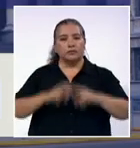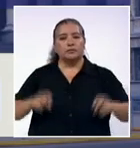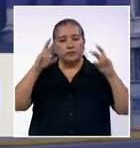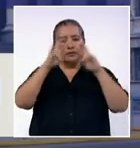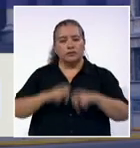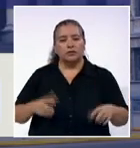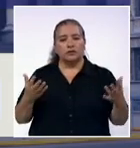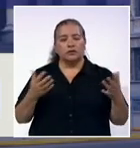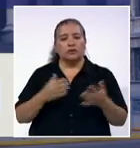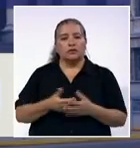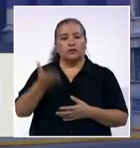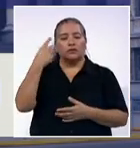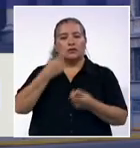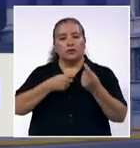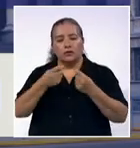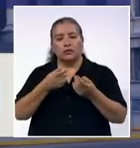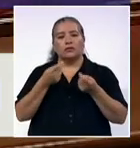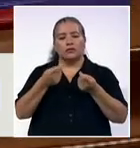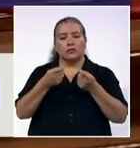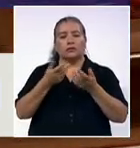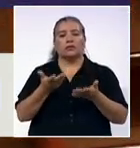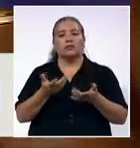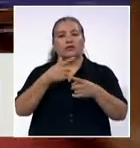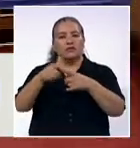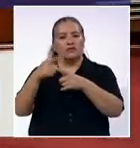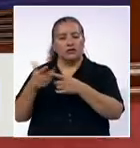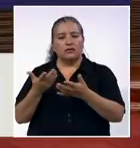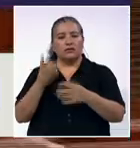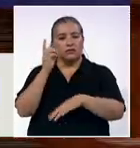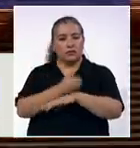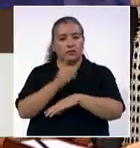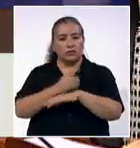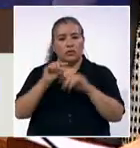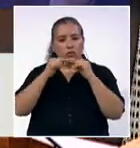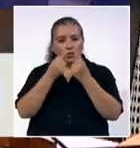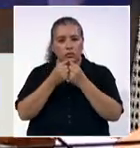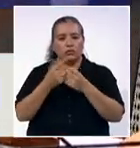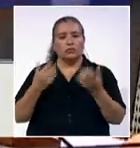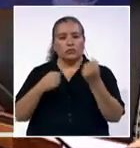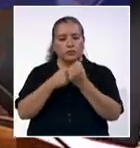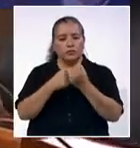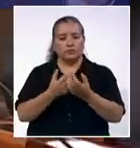cohecho pasivo propio, tráfico de influencias y peculado, así como organización criminal.